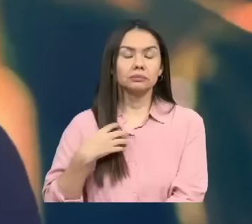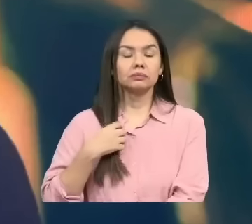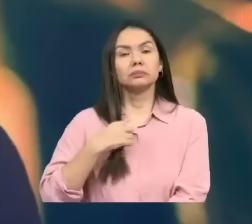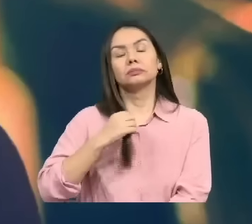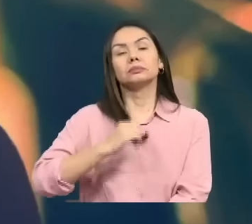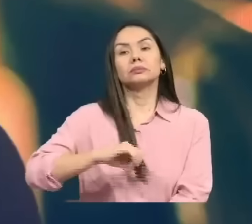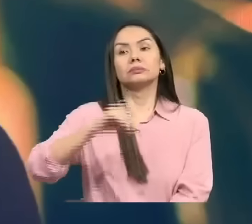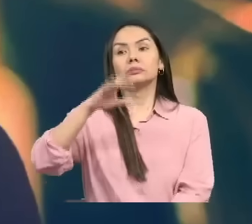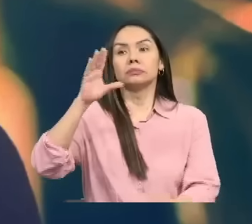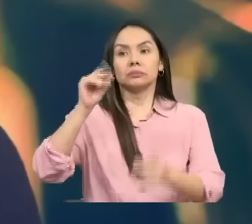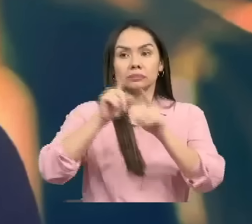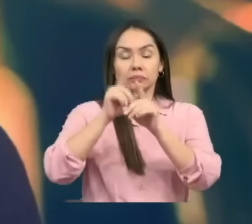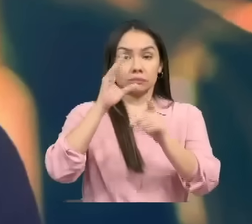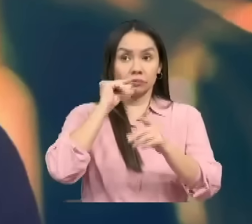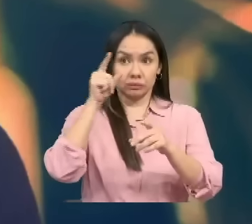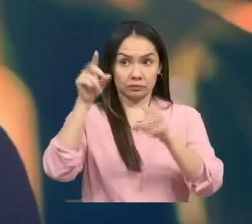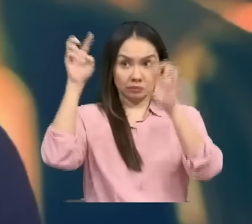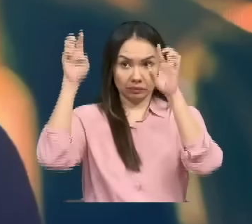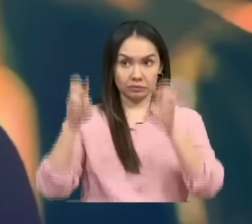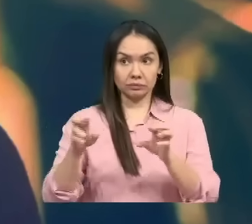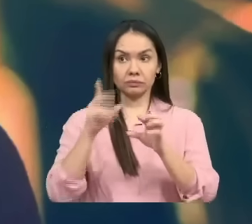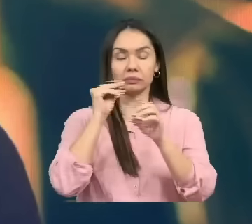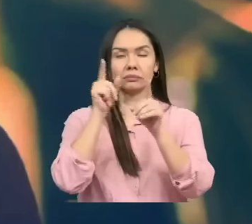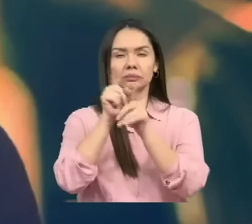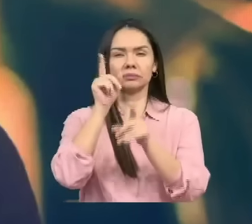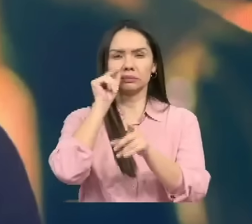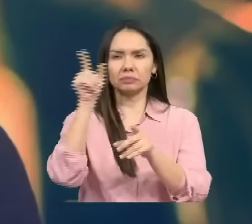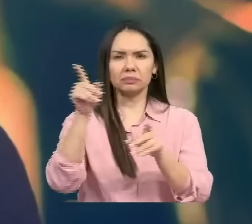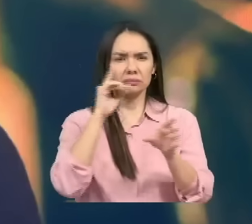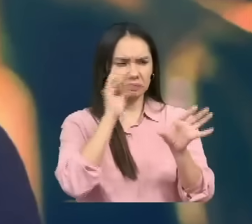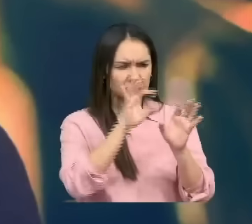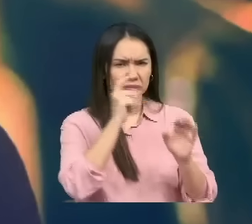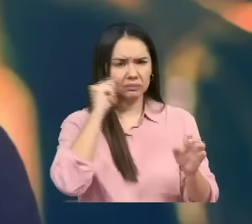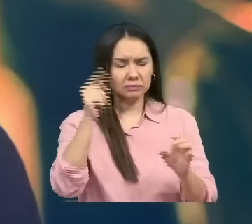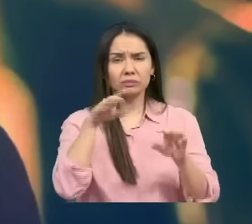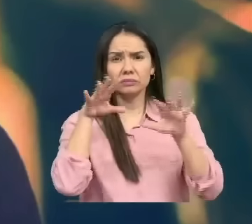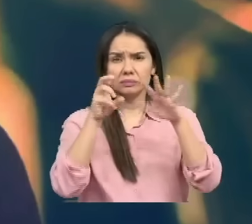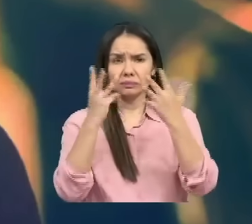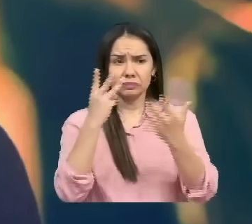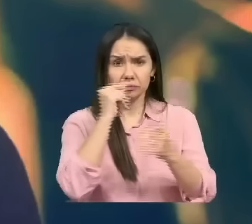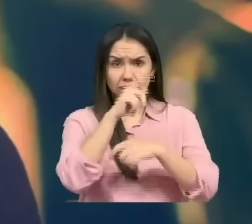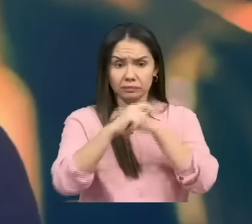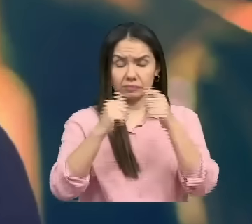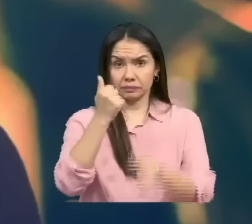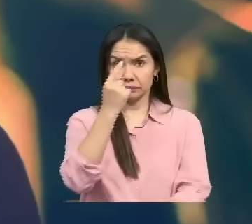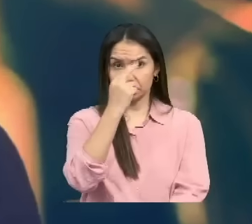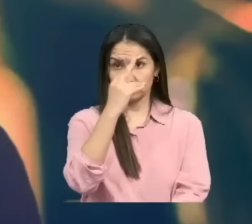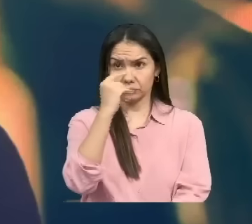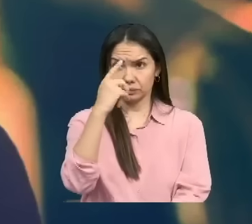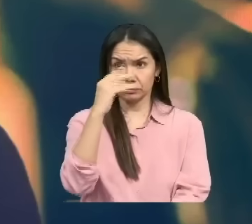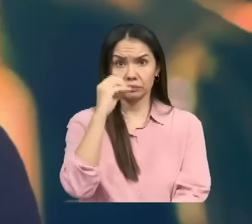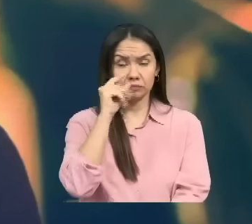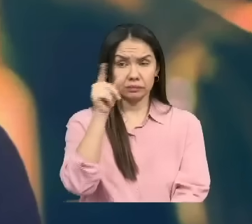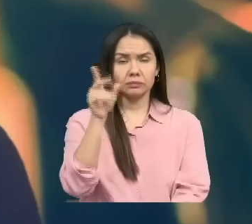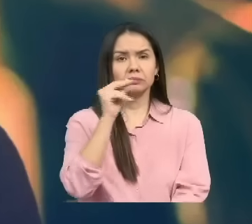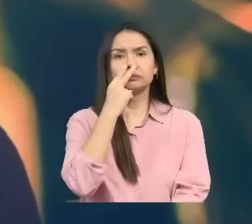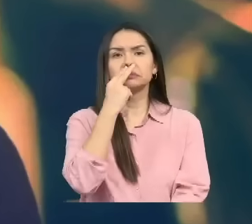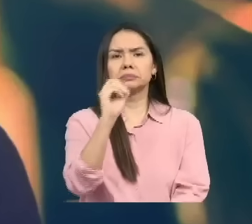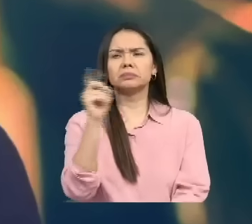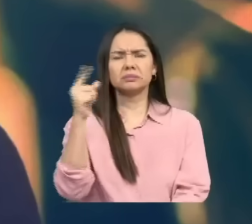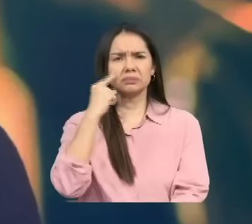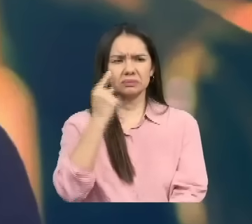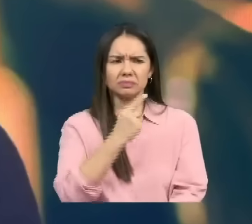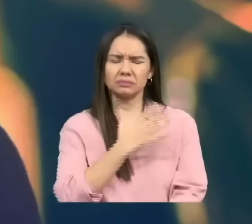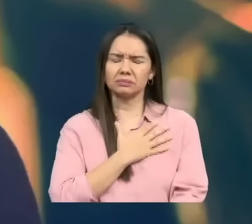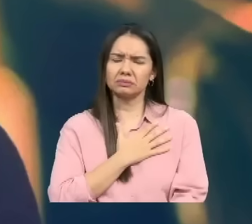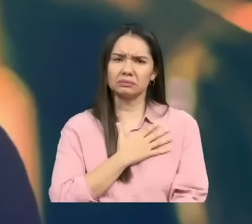de que se confirmara que el cuerpo hallado en una vivienda de la zona 18 capitalina era de Farruko Pop, uno de sus hermanos habló sobre el lamentable